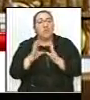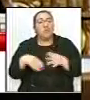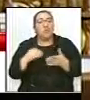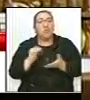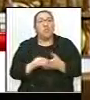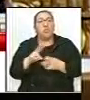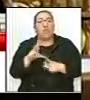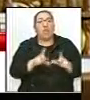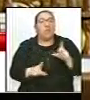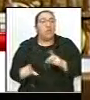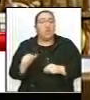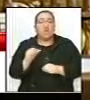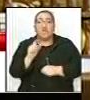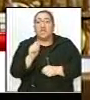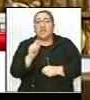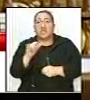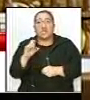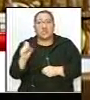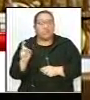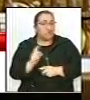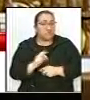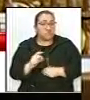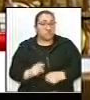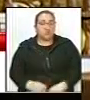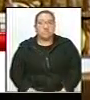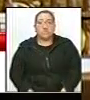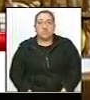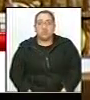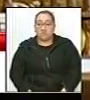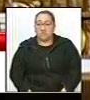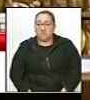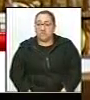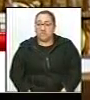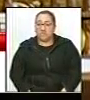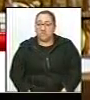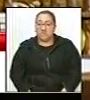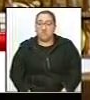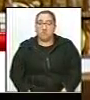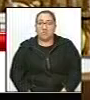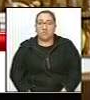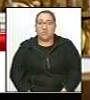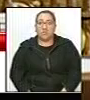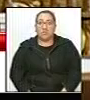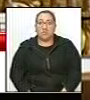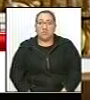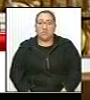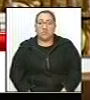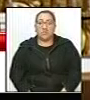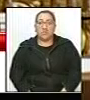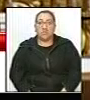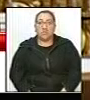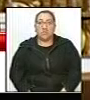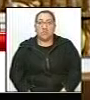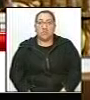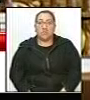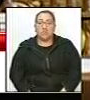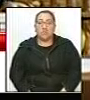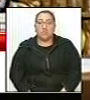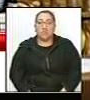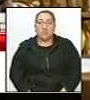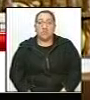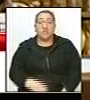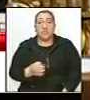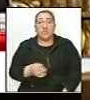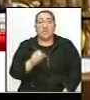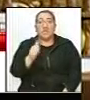dos laboratorios en Tacna, lo cual no tiene mucho sentido. Es cierto que Sanipes necesita laboratorios, particularmente ahora que